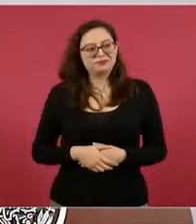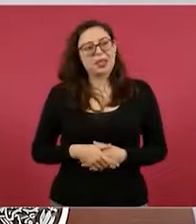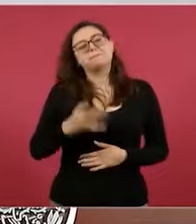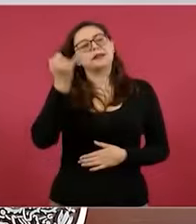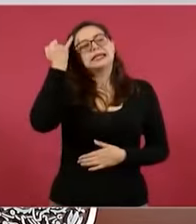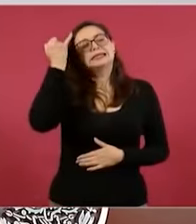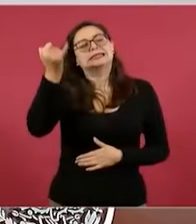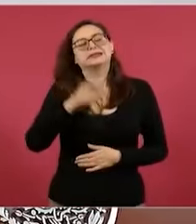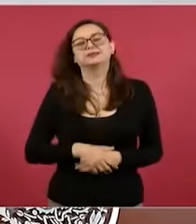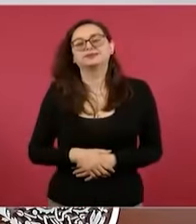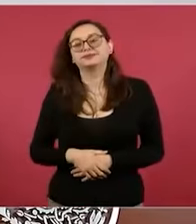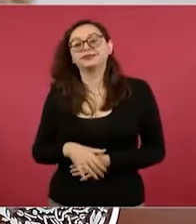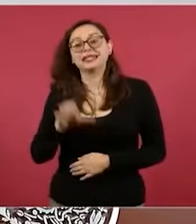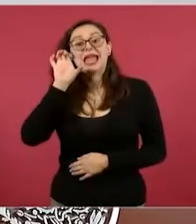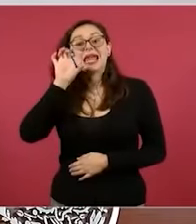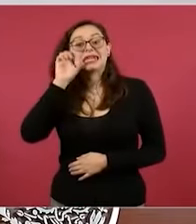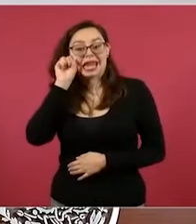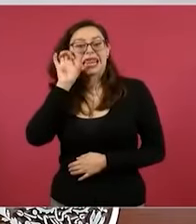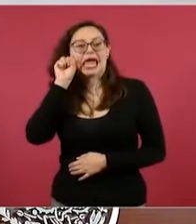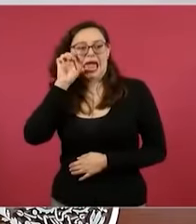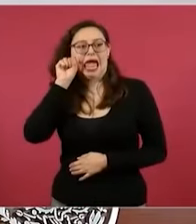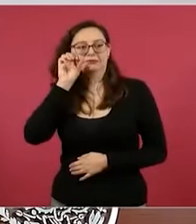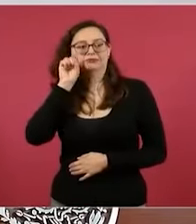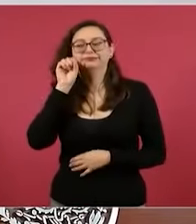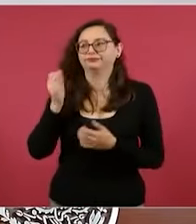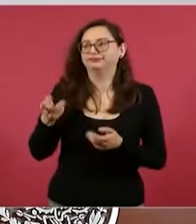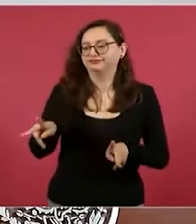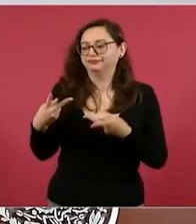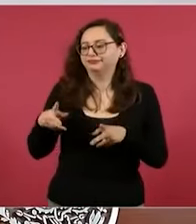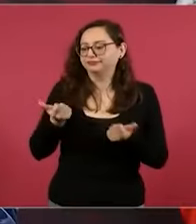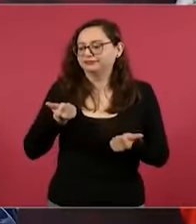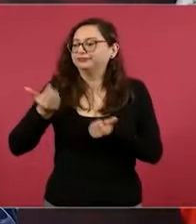crudo y comprábamos gasolina.